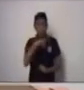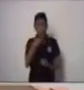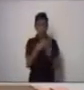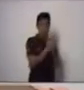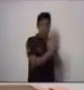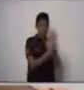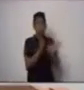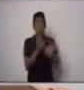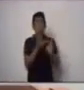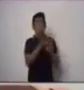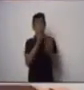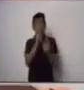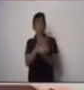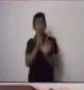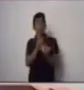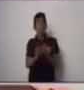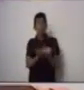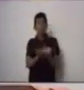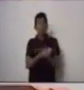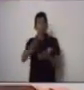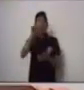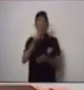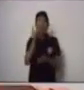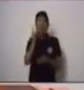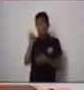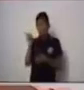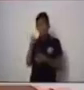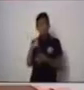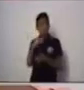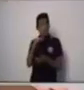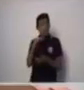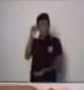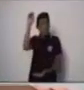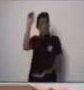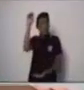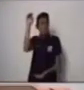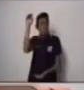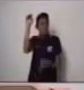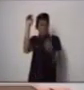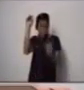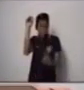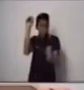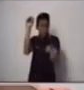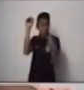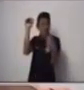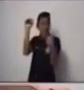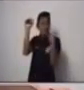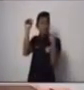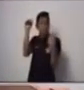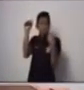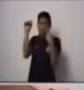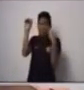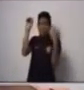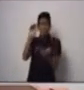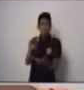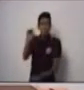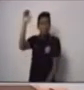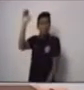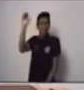traje uno más grande para que lo podamos visualizar mucho mejor entonces lo pego acá